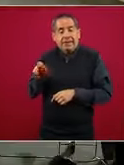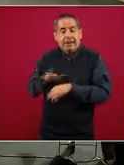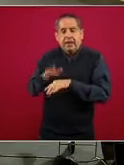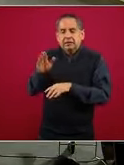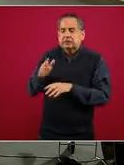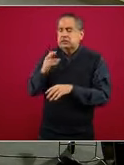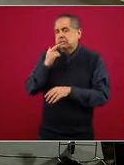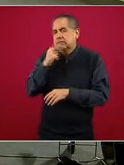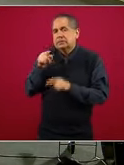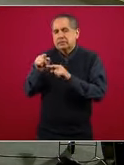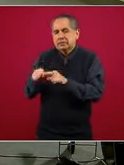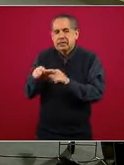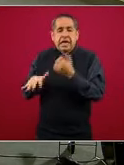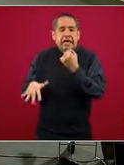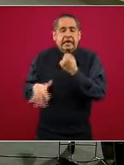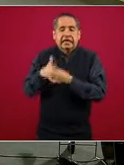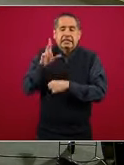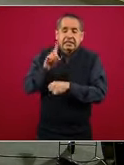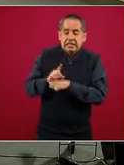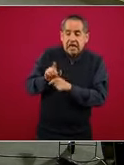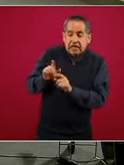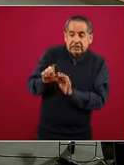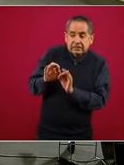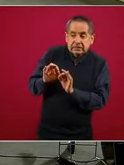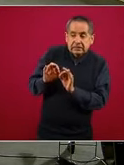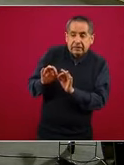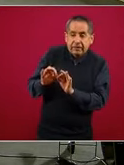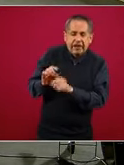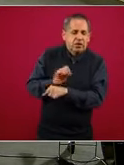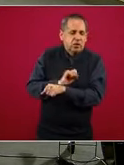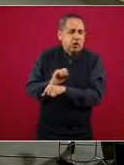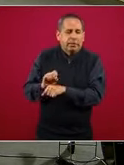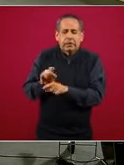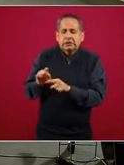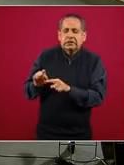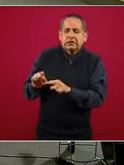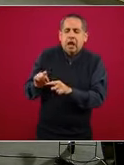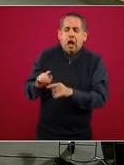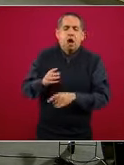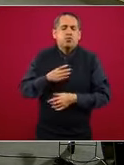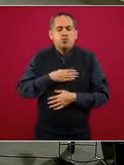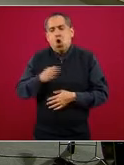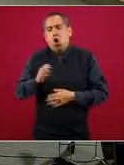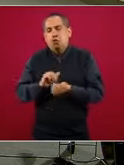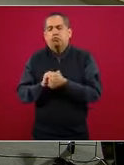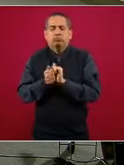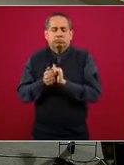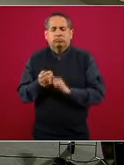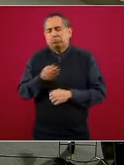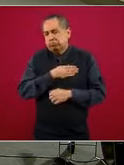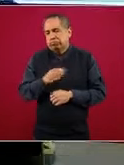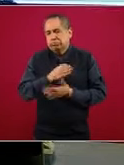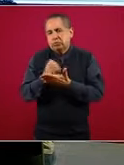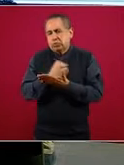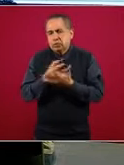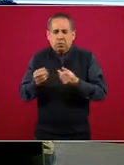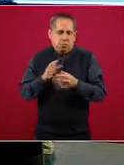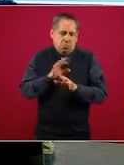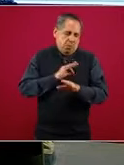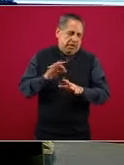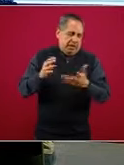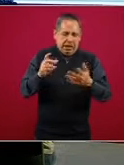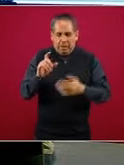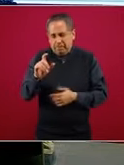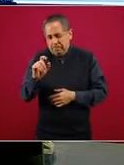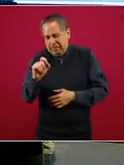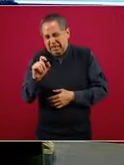obviamente pasan 15 días para los casos leves en recuperarse y en un promedio de 20 o